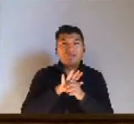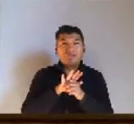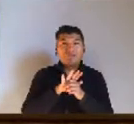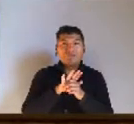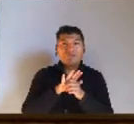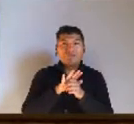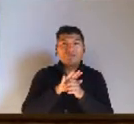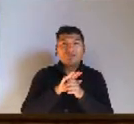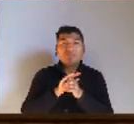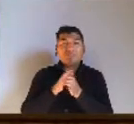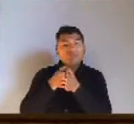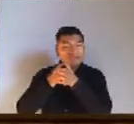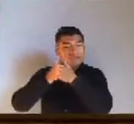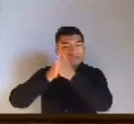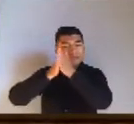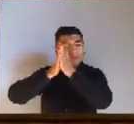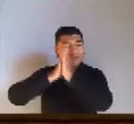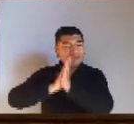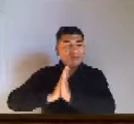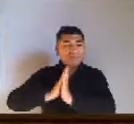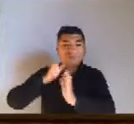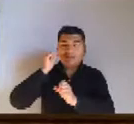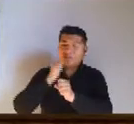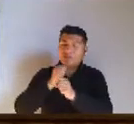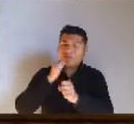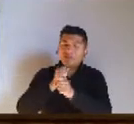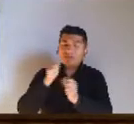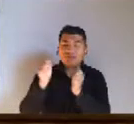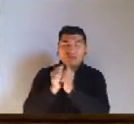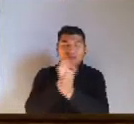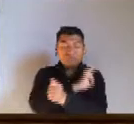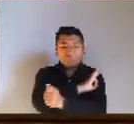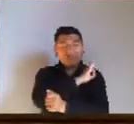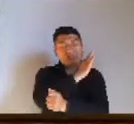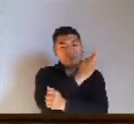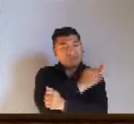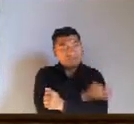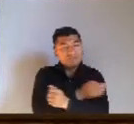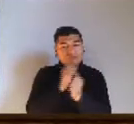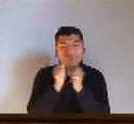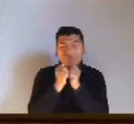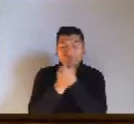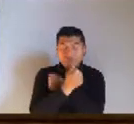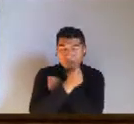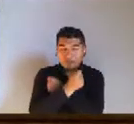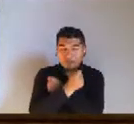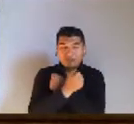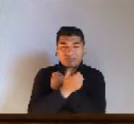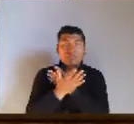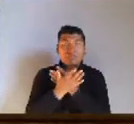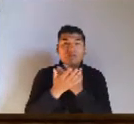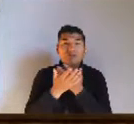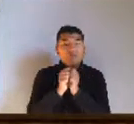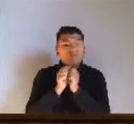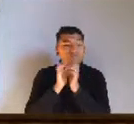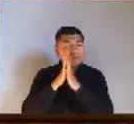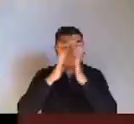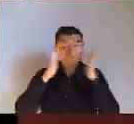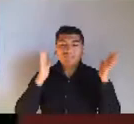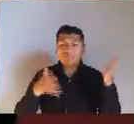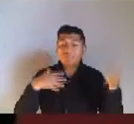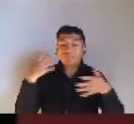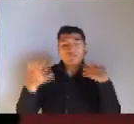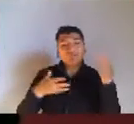de interceder, de trabajar con esfuerzo y con amor y sobre todo con mucha